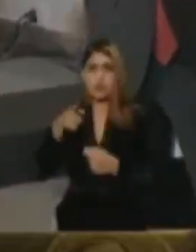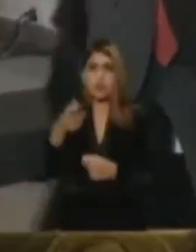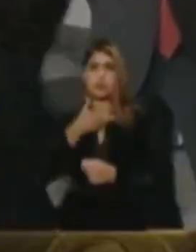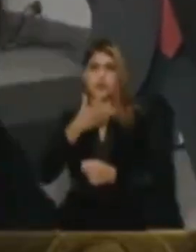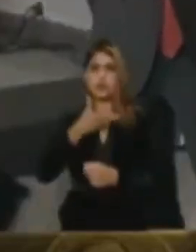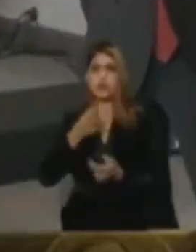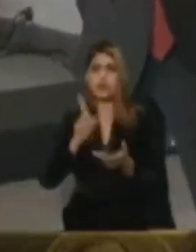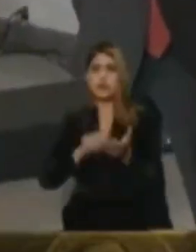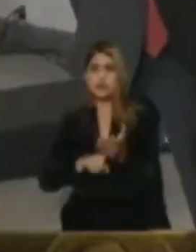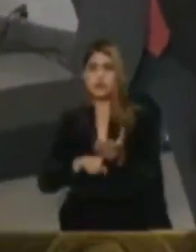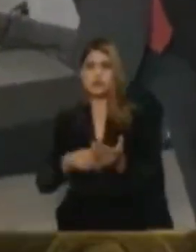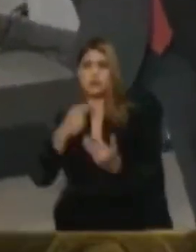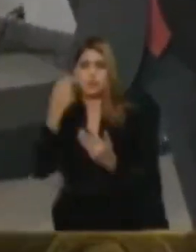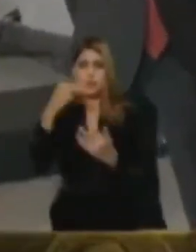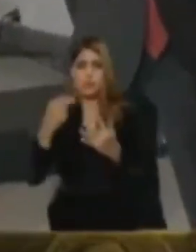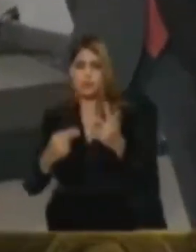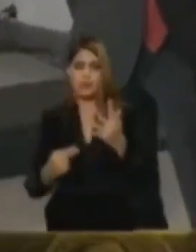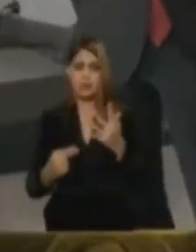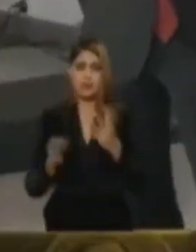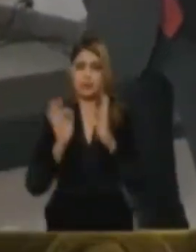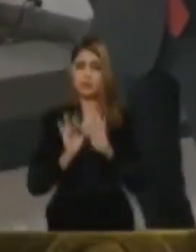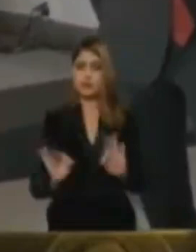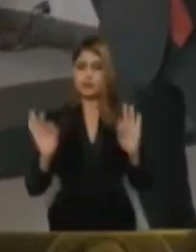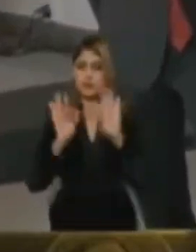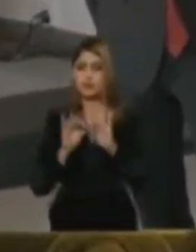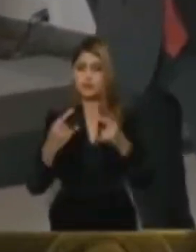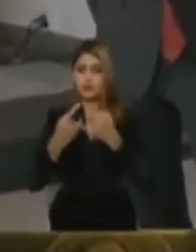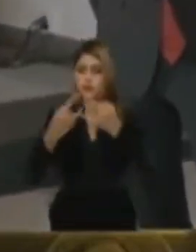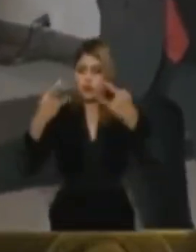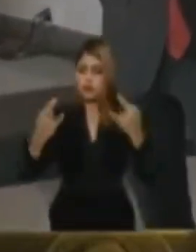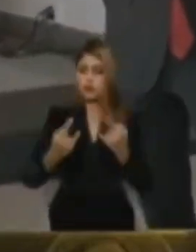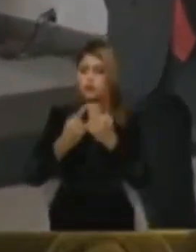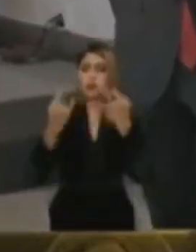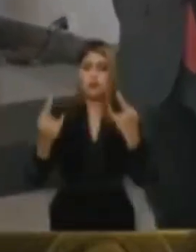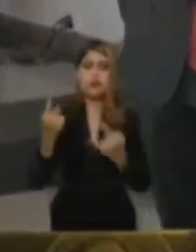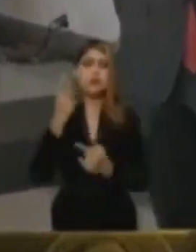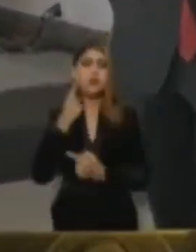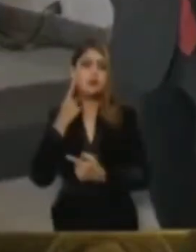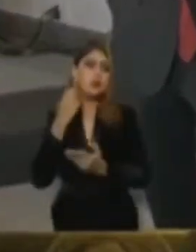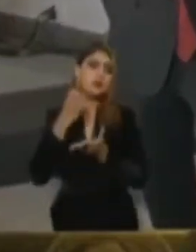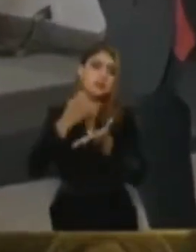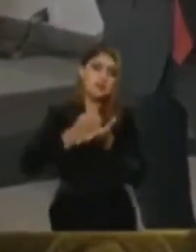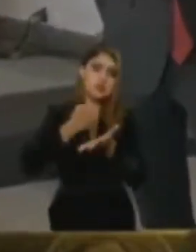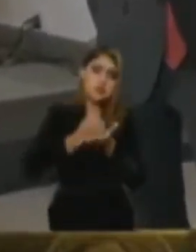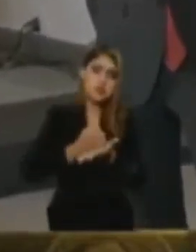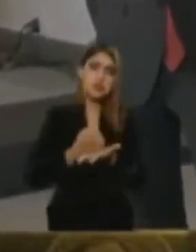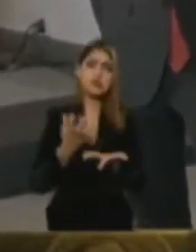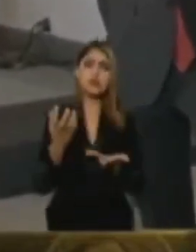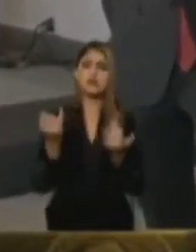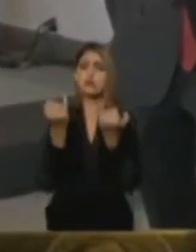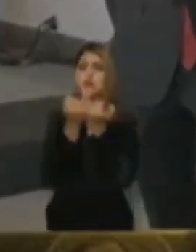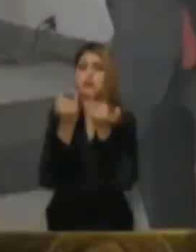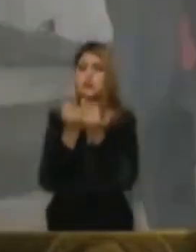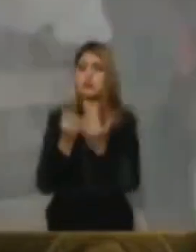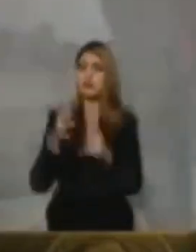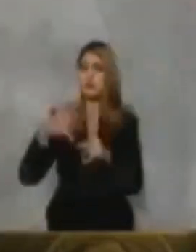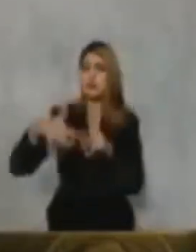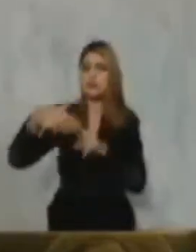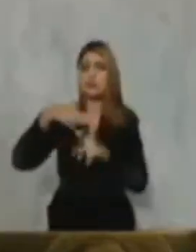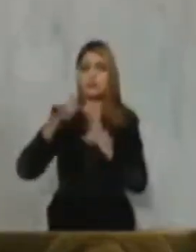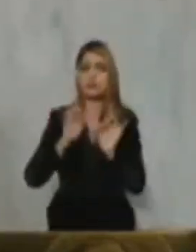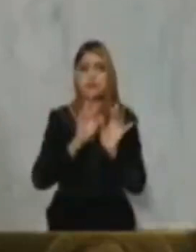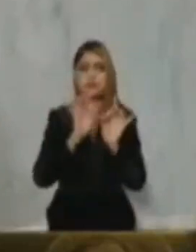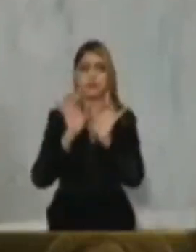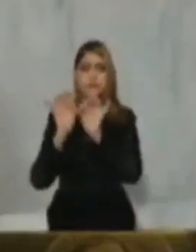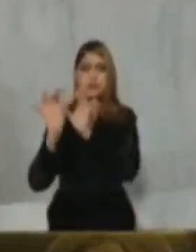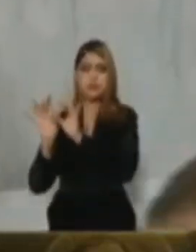nombres fundamentales de la historia de la política, de la economía, de los eventos sociales fundamentales